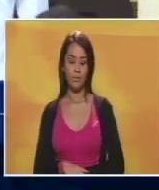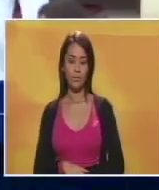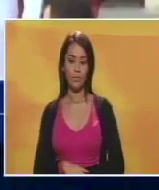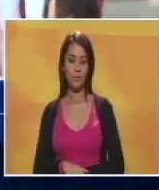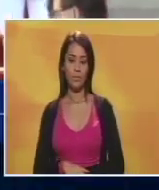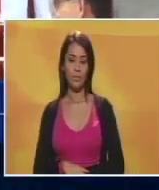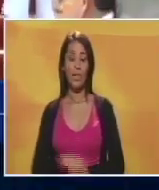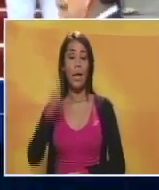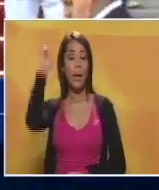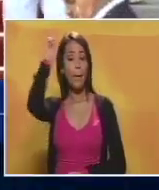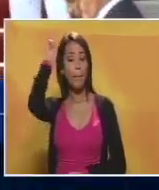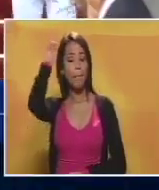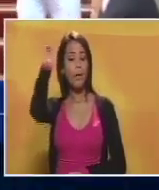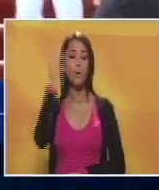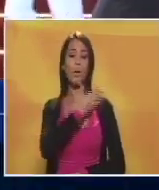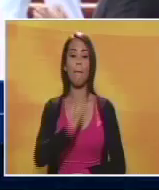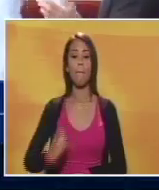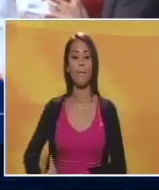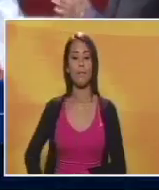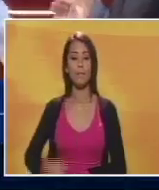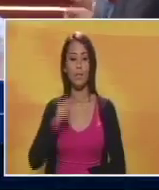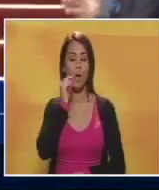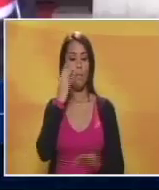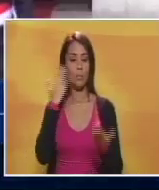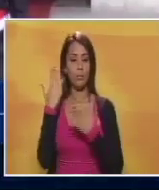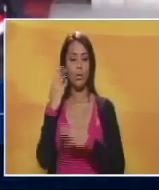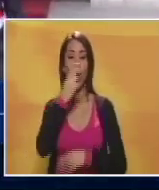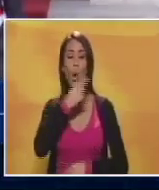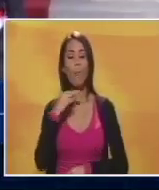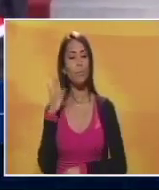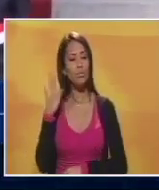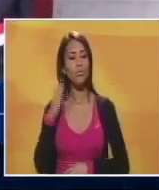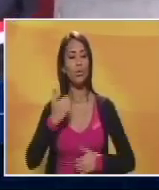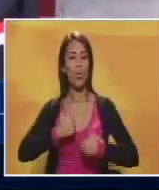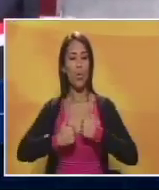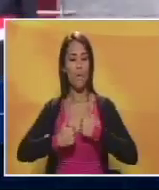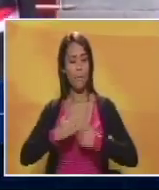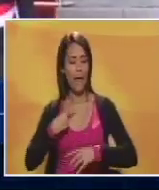En Perú, el presidente Martín Vizcarra juramentó a su gabinete de